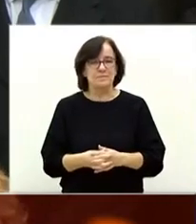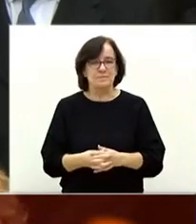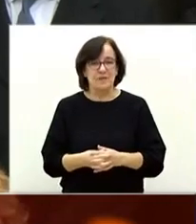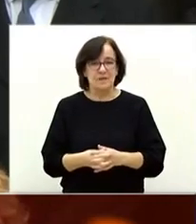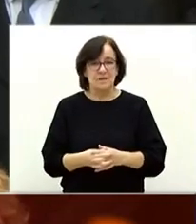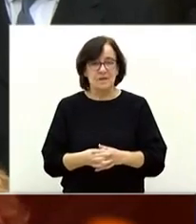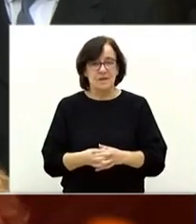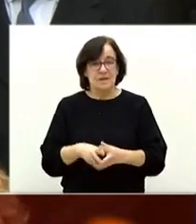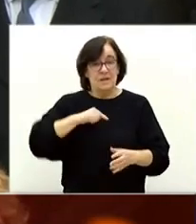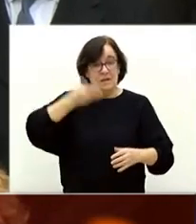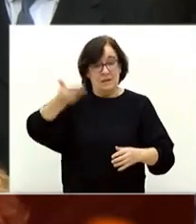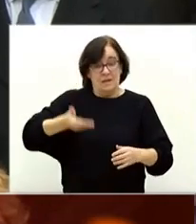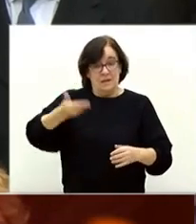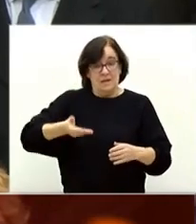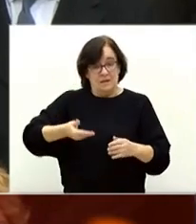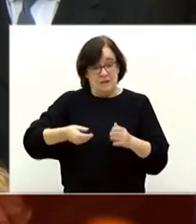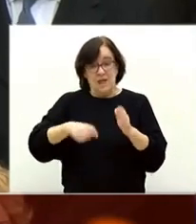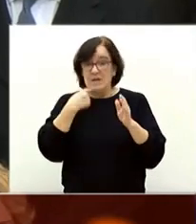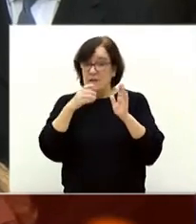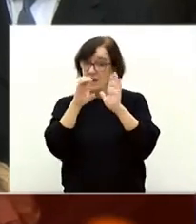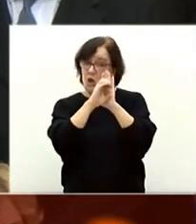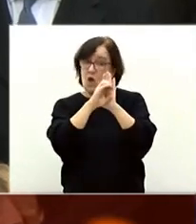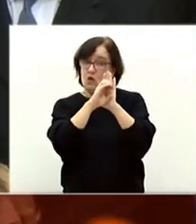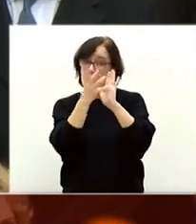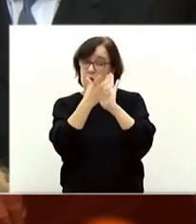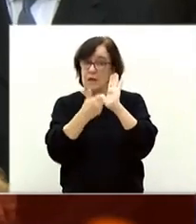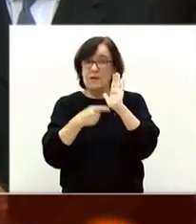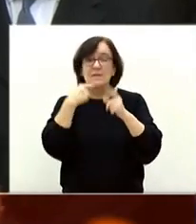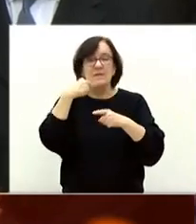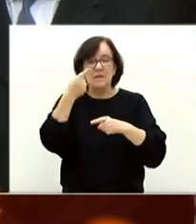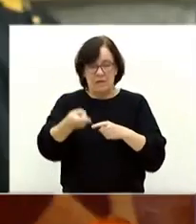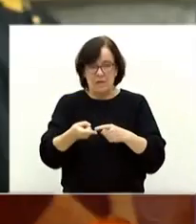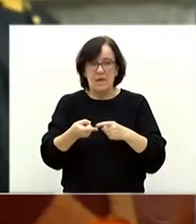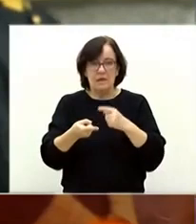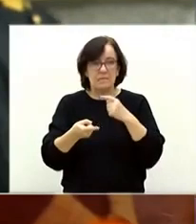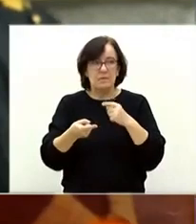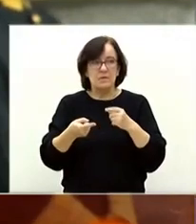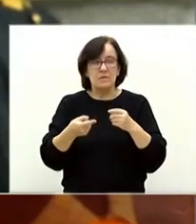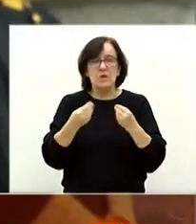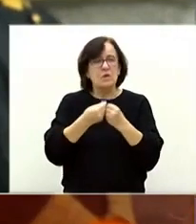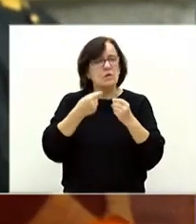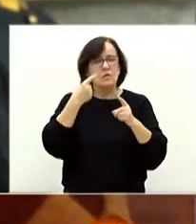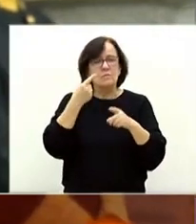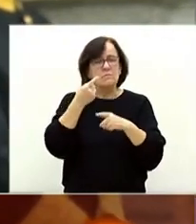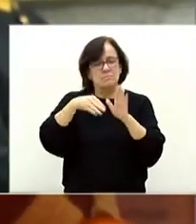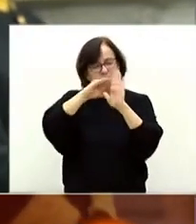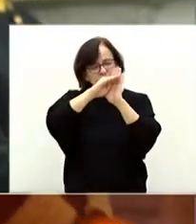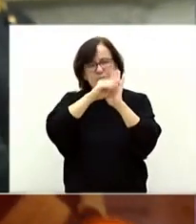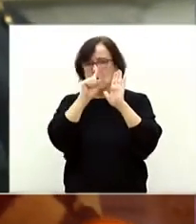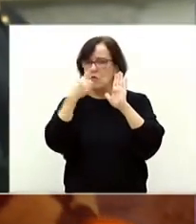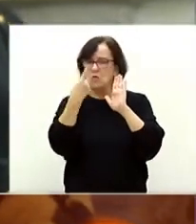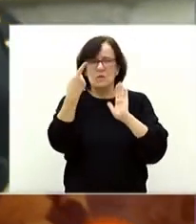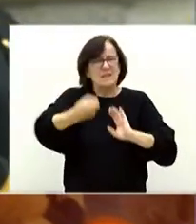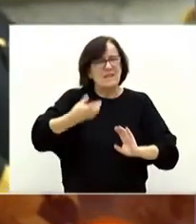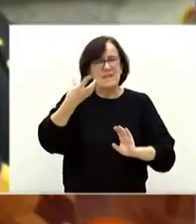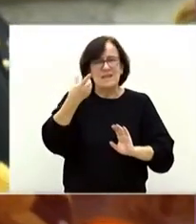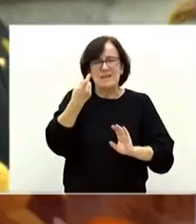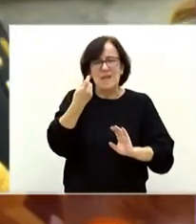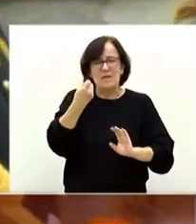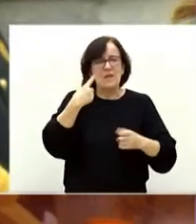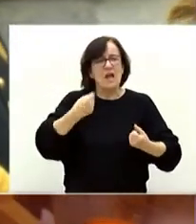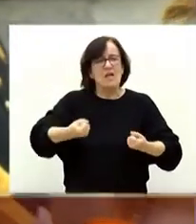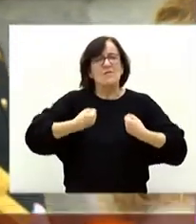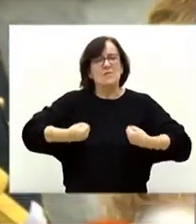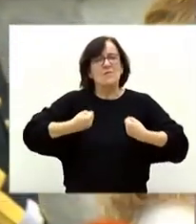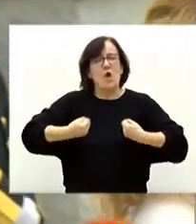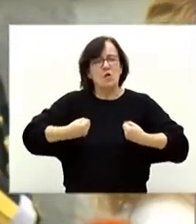El vigor de ese marco constitucional precisa, como condición necesaria, la